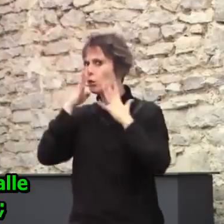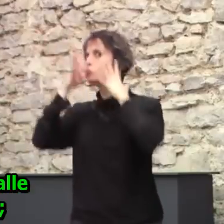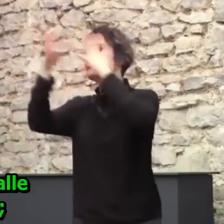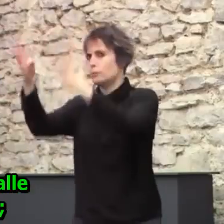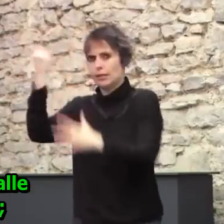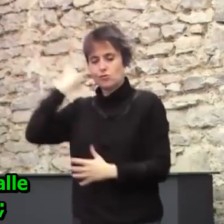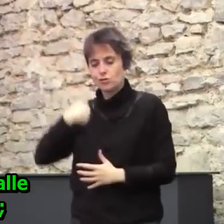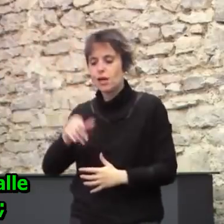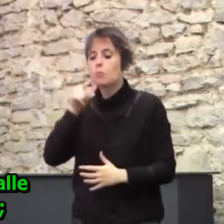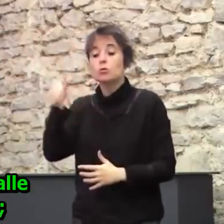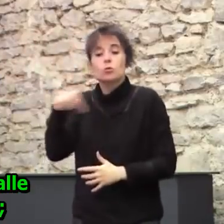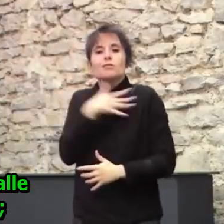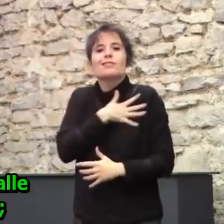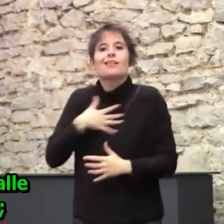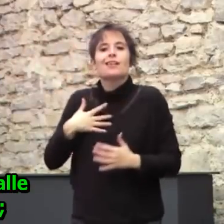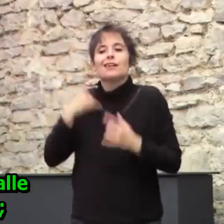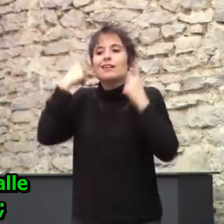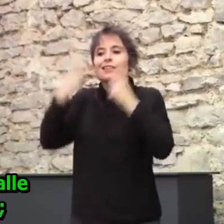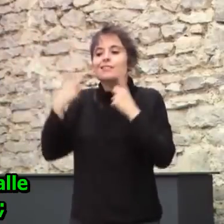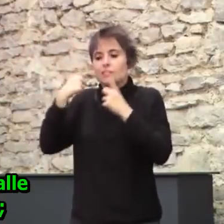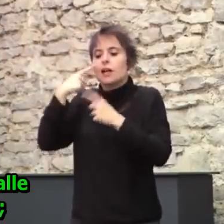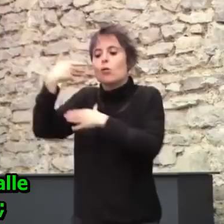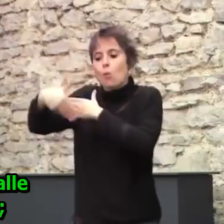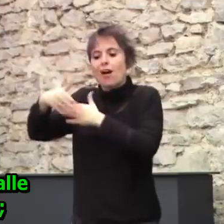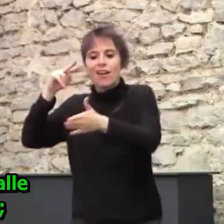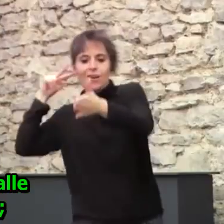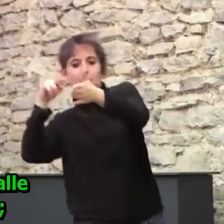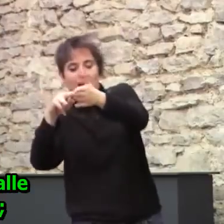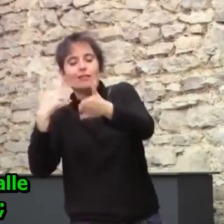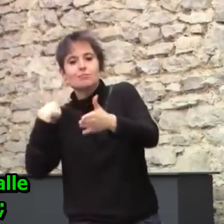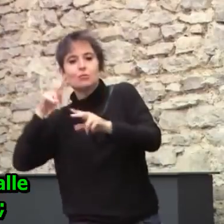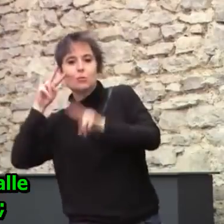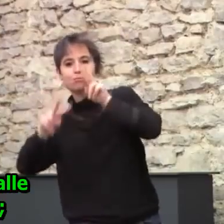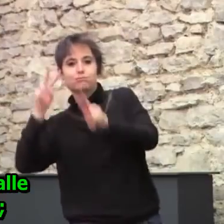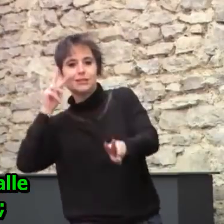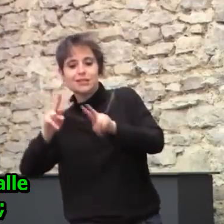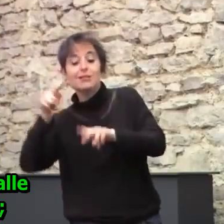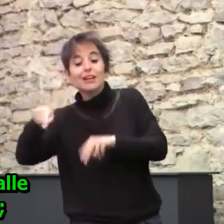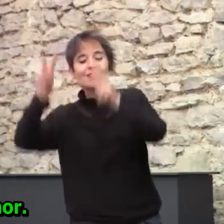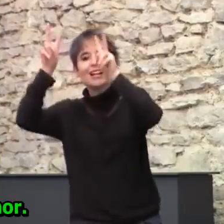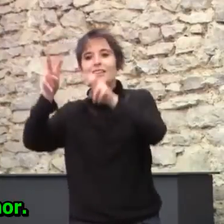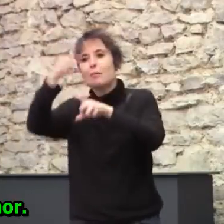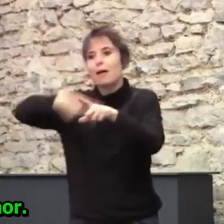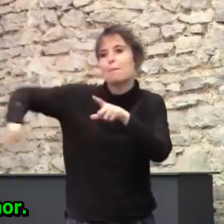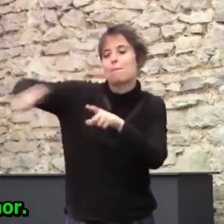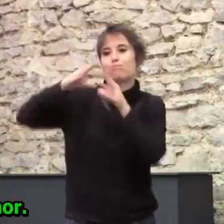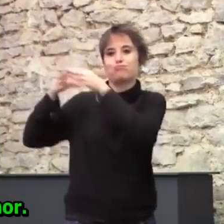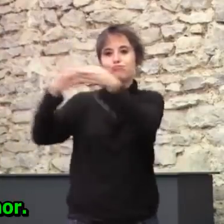el blog, porque quería un poco, pues, sacarlo a la calle, ¿no? Y convertirlo en un tema colectivo, es